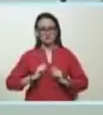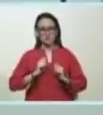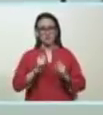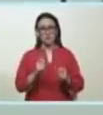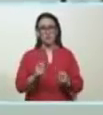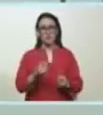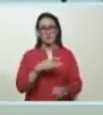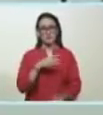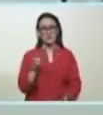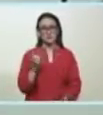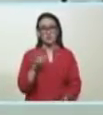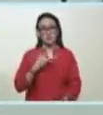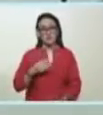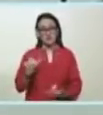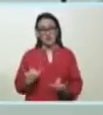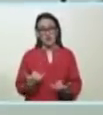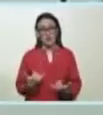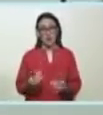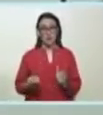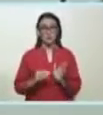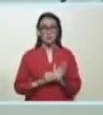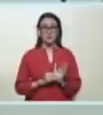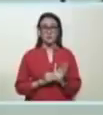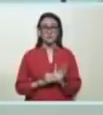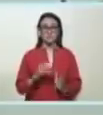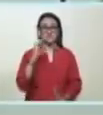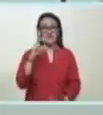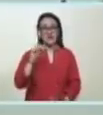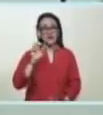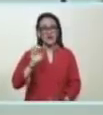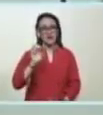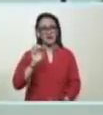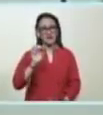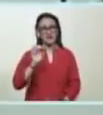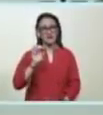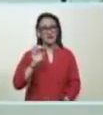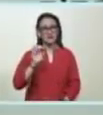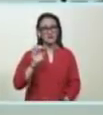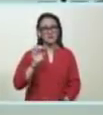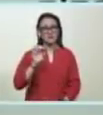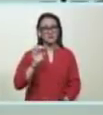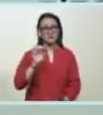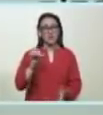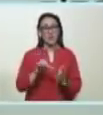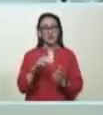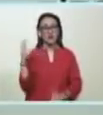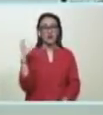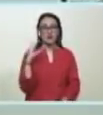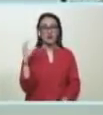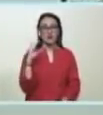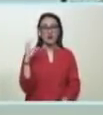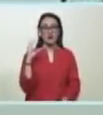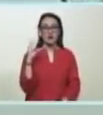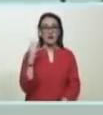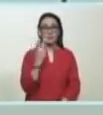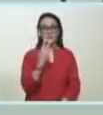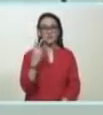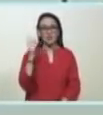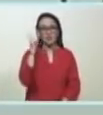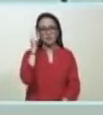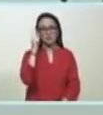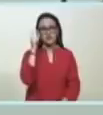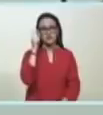República Bolivariana de Venezuela. El Consejo Nacional Electoral, en la ciudad de Caracas, a los 22